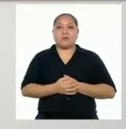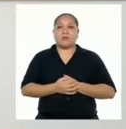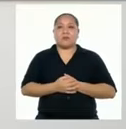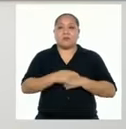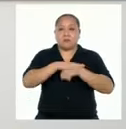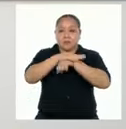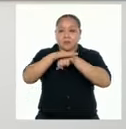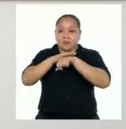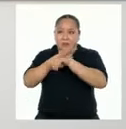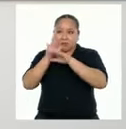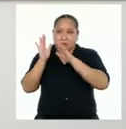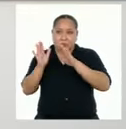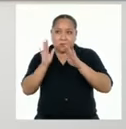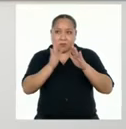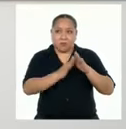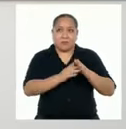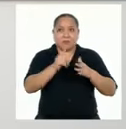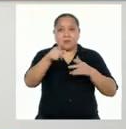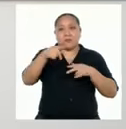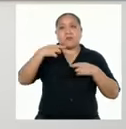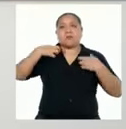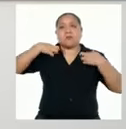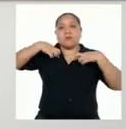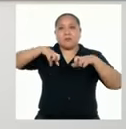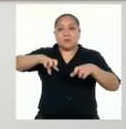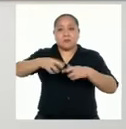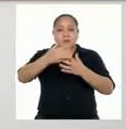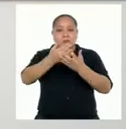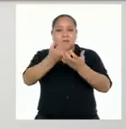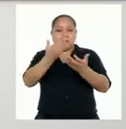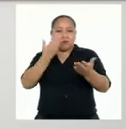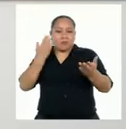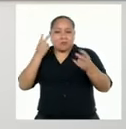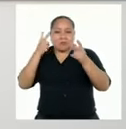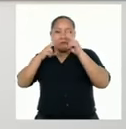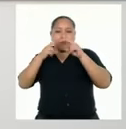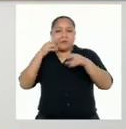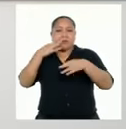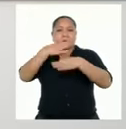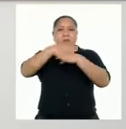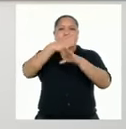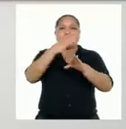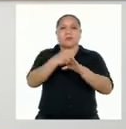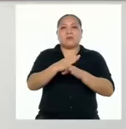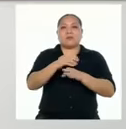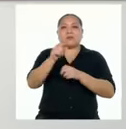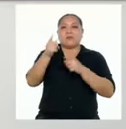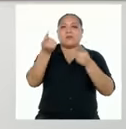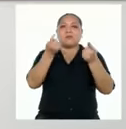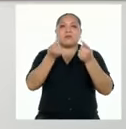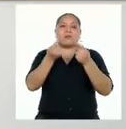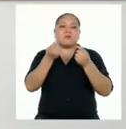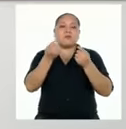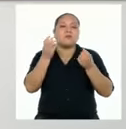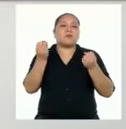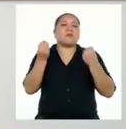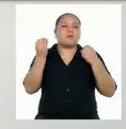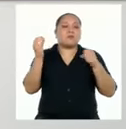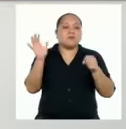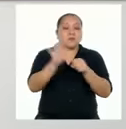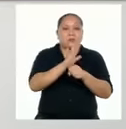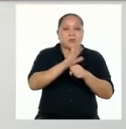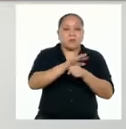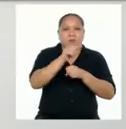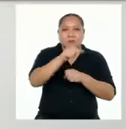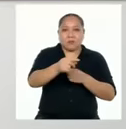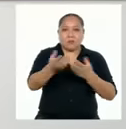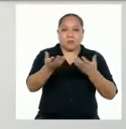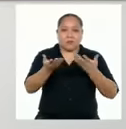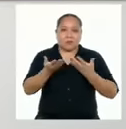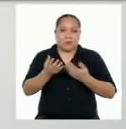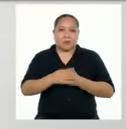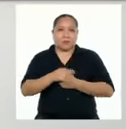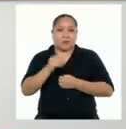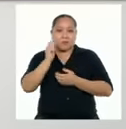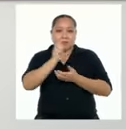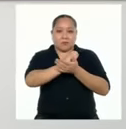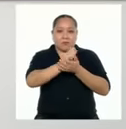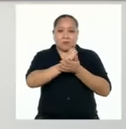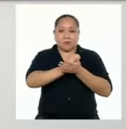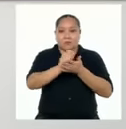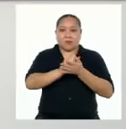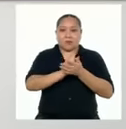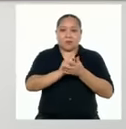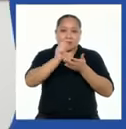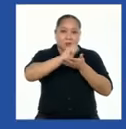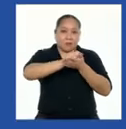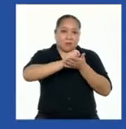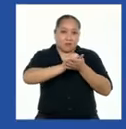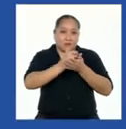La planificación nos permite anticipar la forma y el contenido que tendrá nuestro texto al